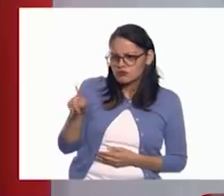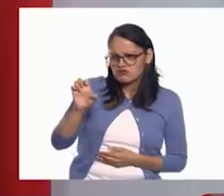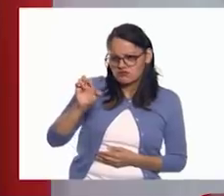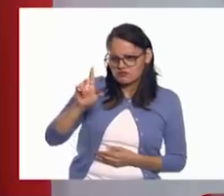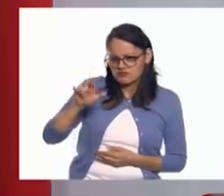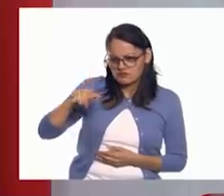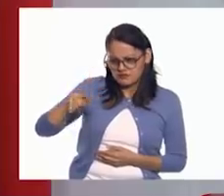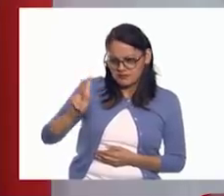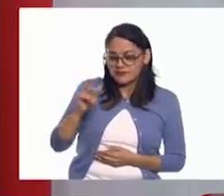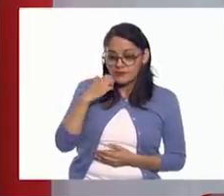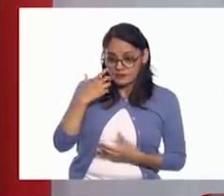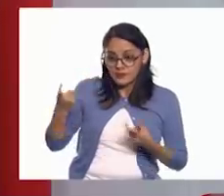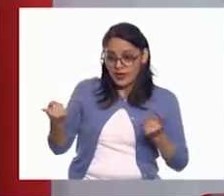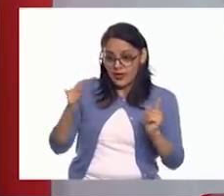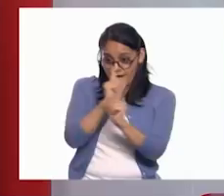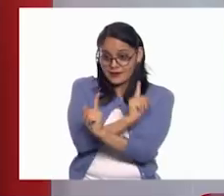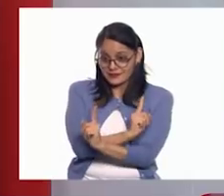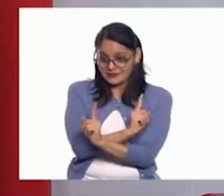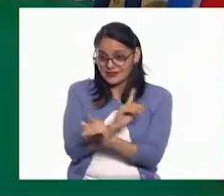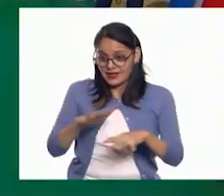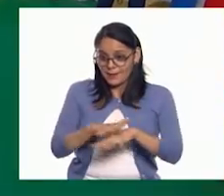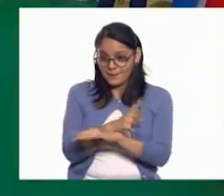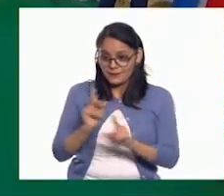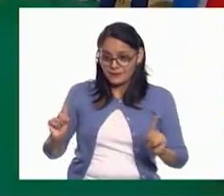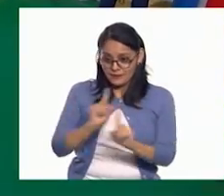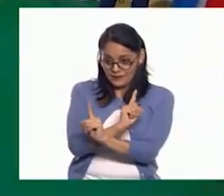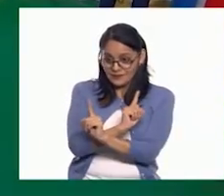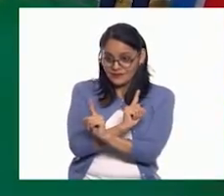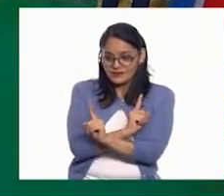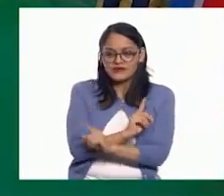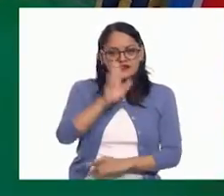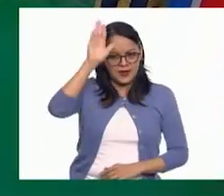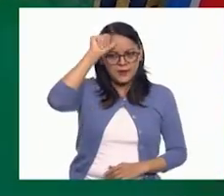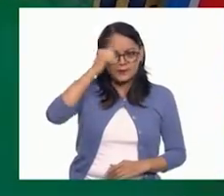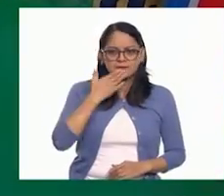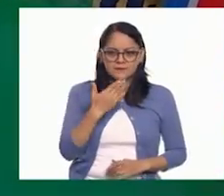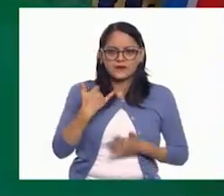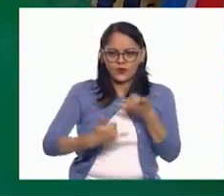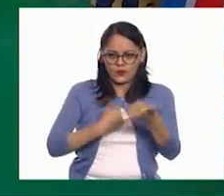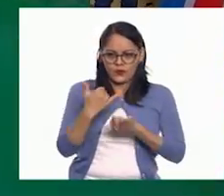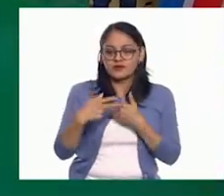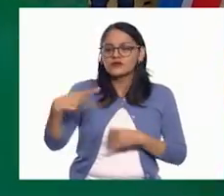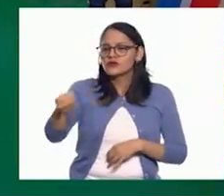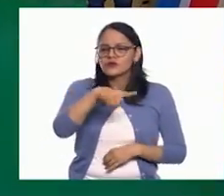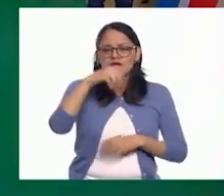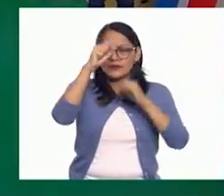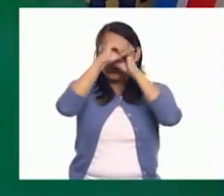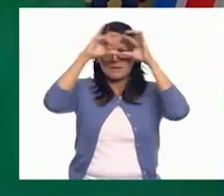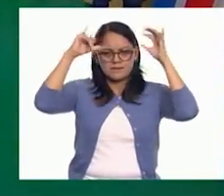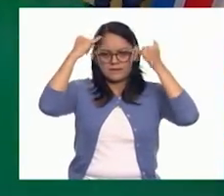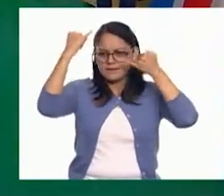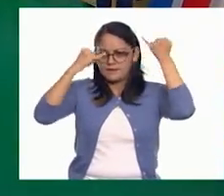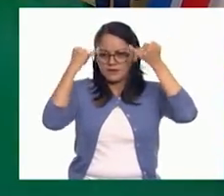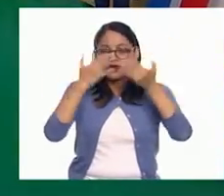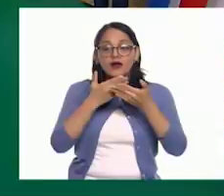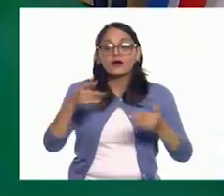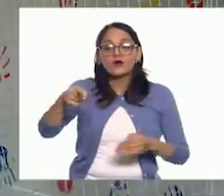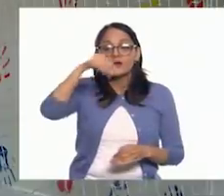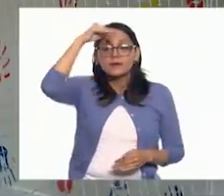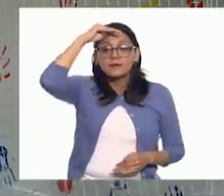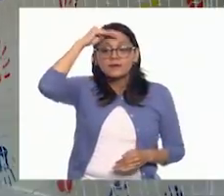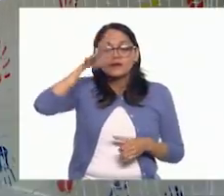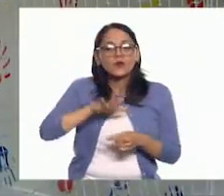si jugamos a cambiar de lugar y bueno, nos movemos? Bueno. Pues con su imaginación, perfecto, yo les pediría que vayan pensando